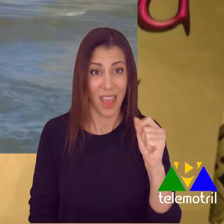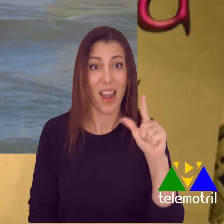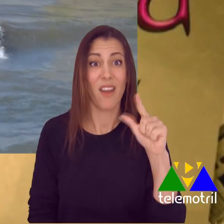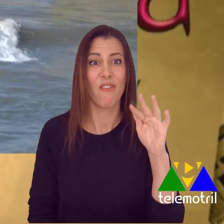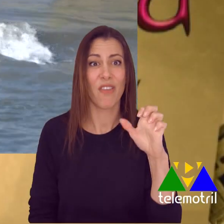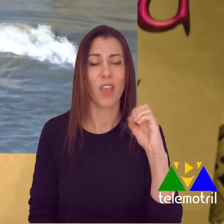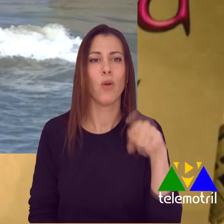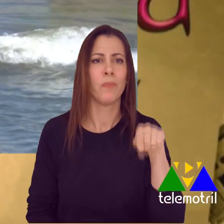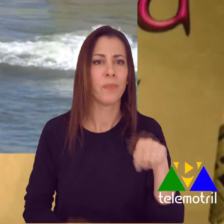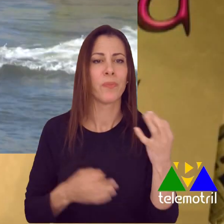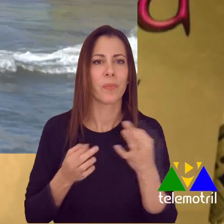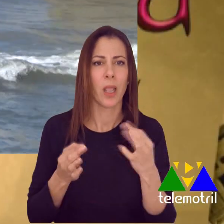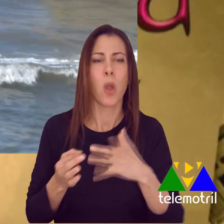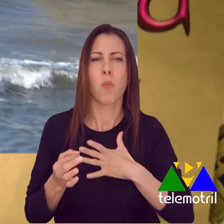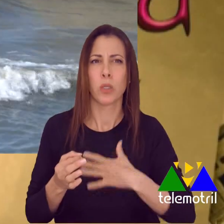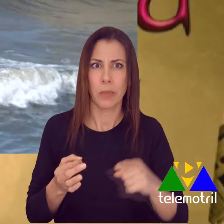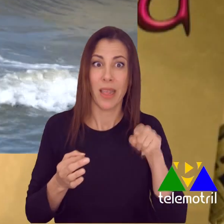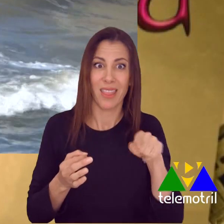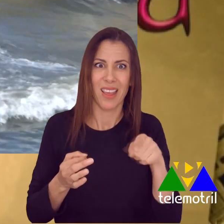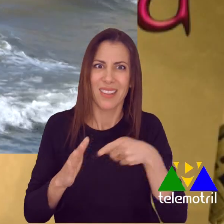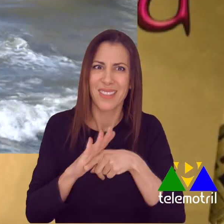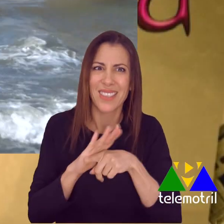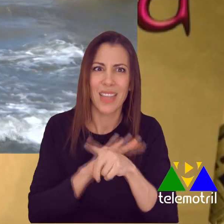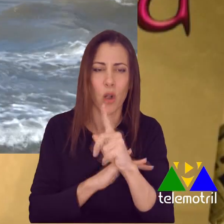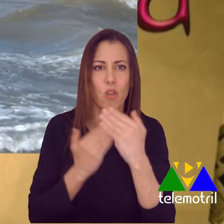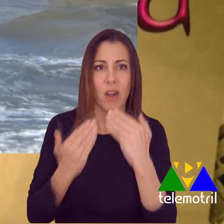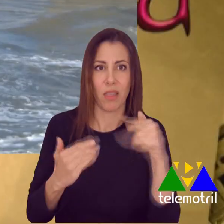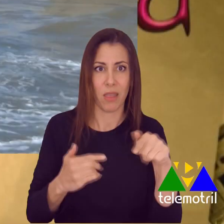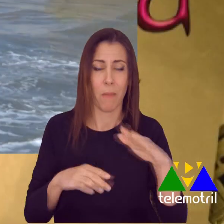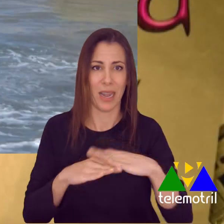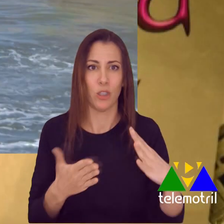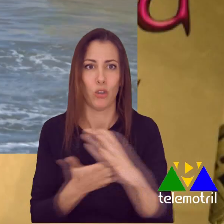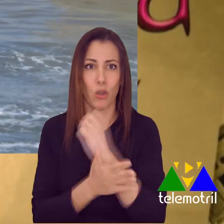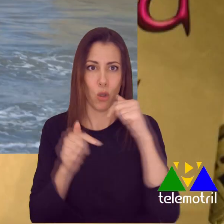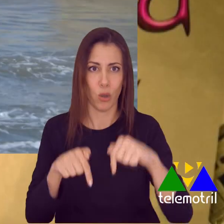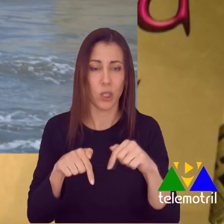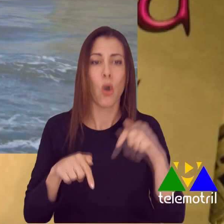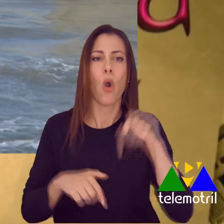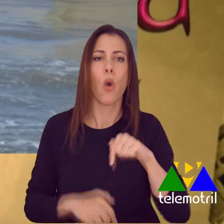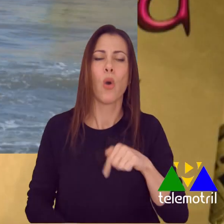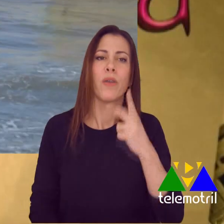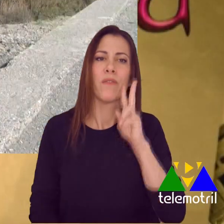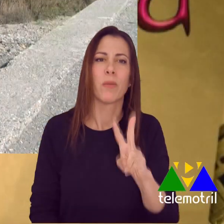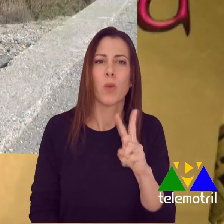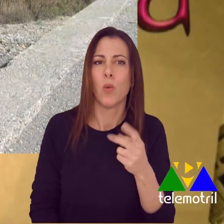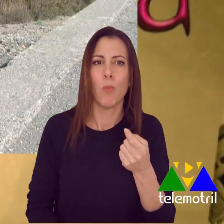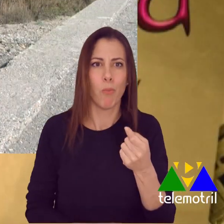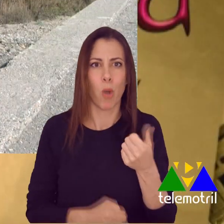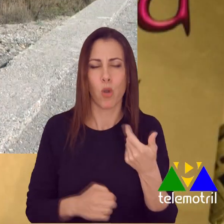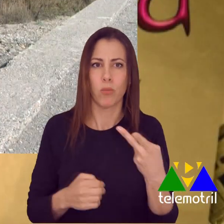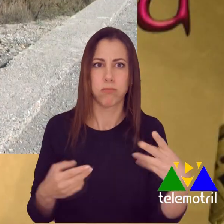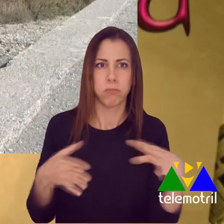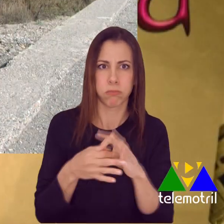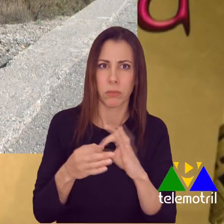ha sido la posibilidad de desarrollo de todo esto, ¿no? Hoy lo vemos bastante encauzado,